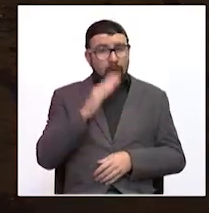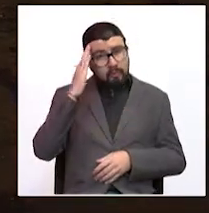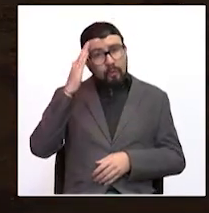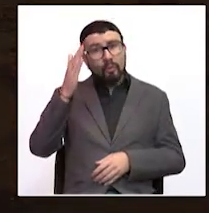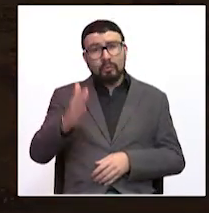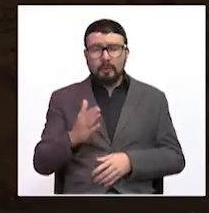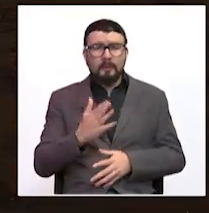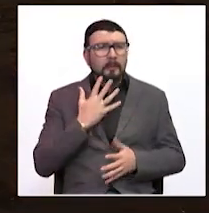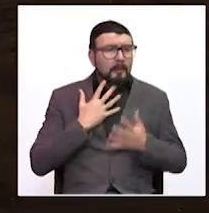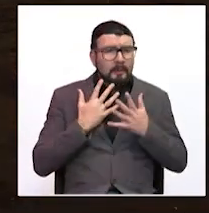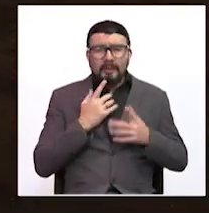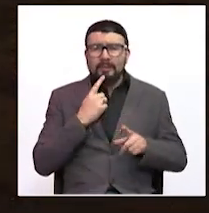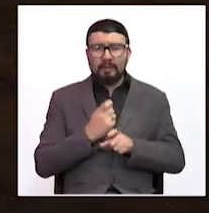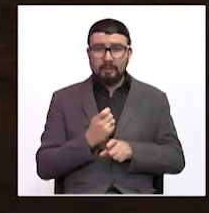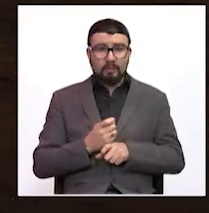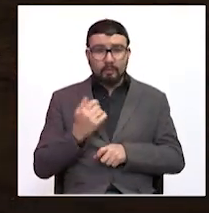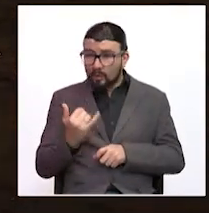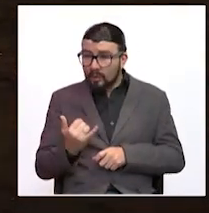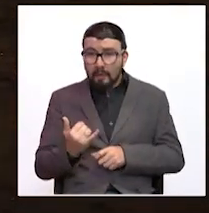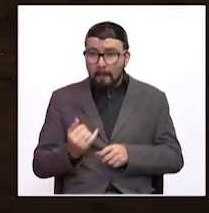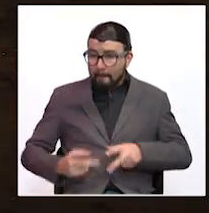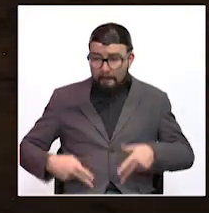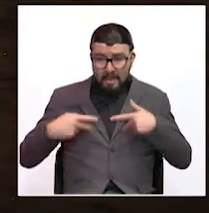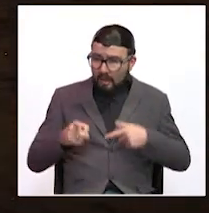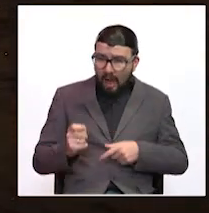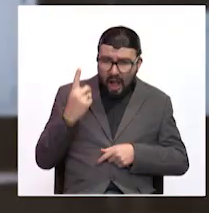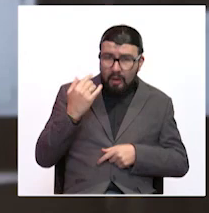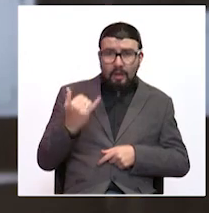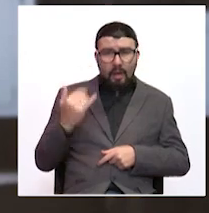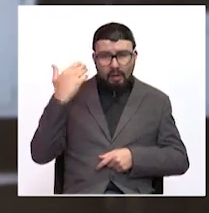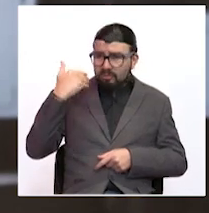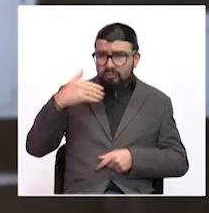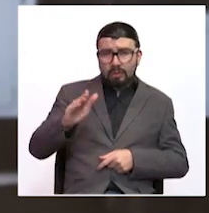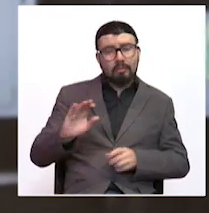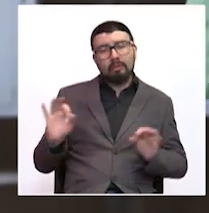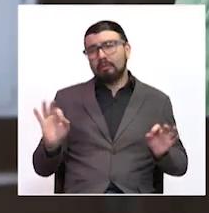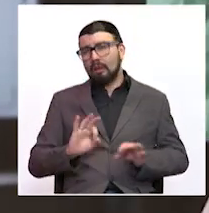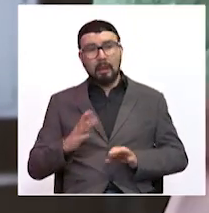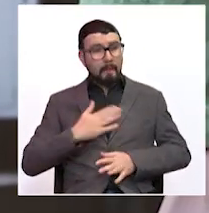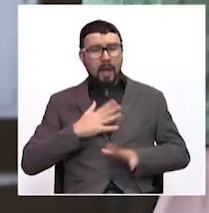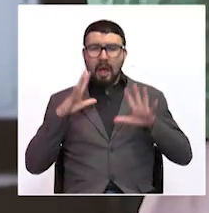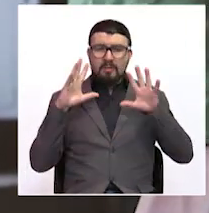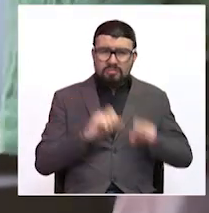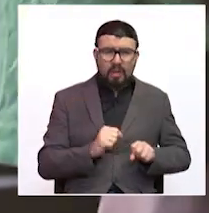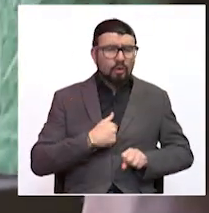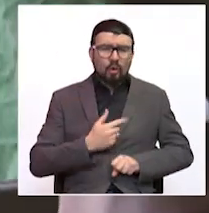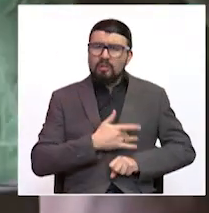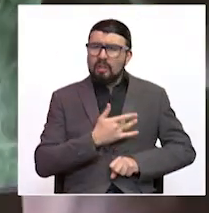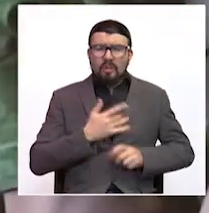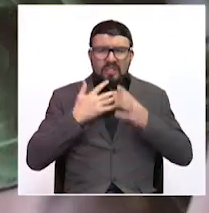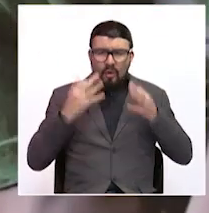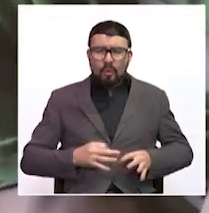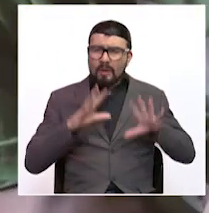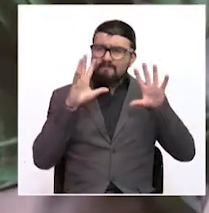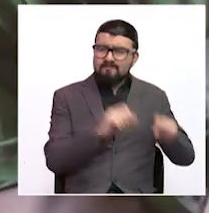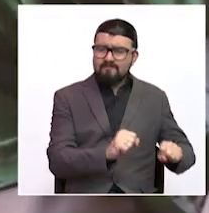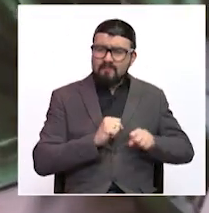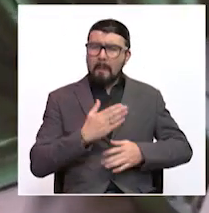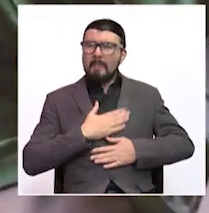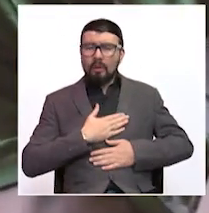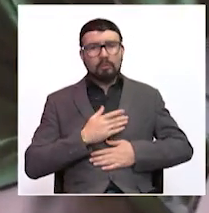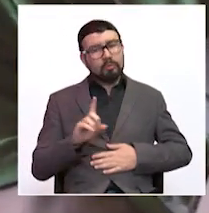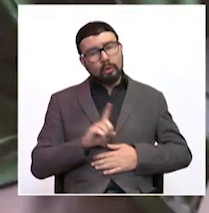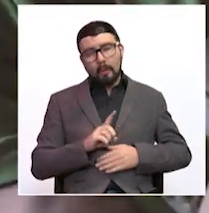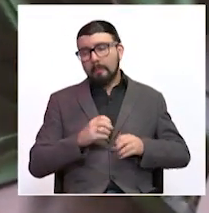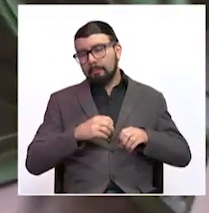la idea de que nada en esta vida dura para siempre y nada te pertenece por más que lo sientas seguro atrévete a vivir cada instante